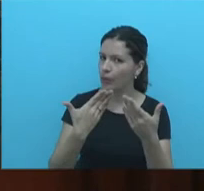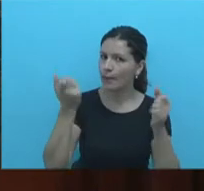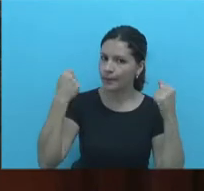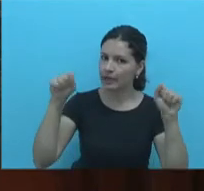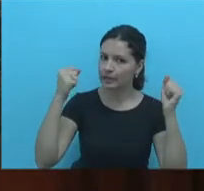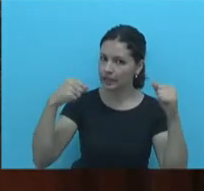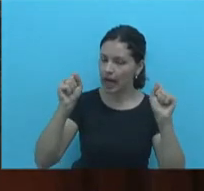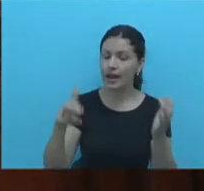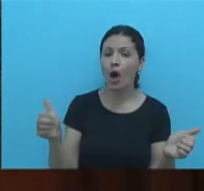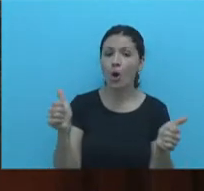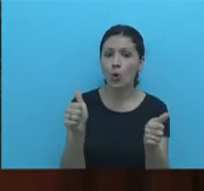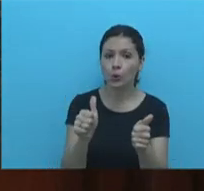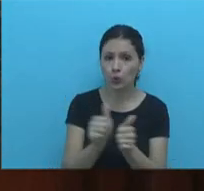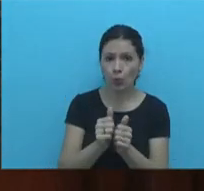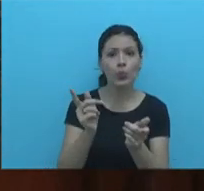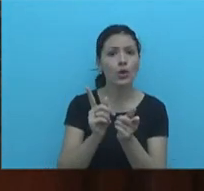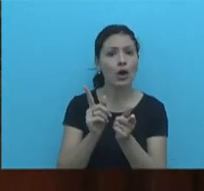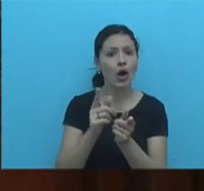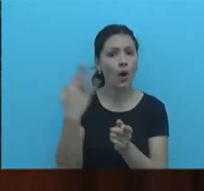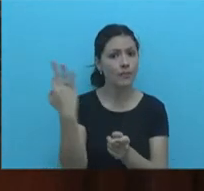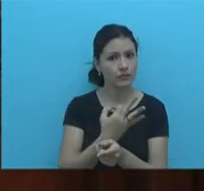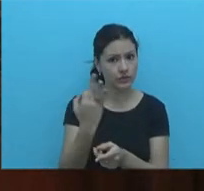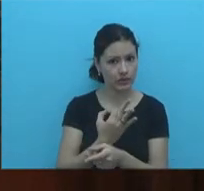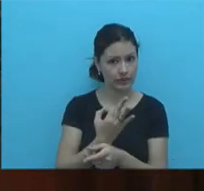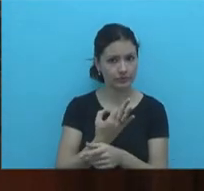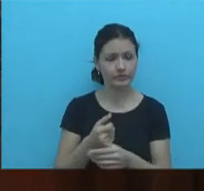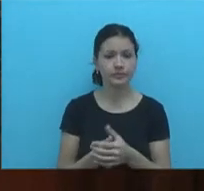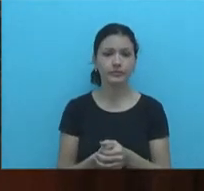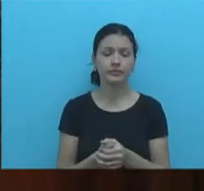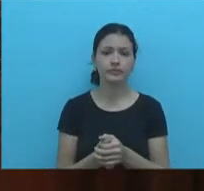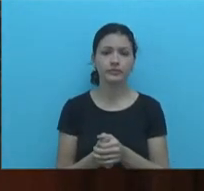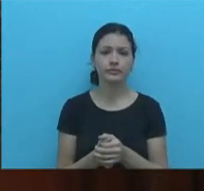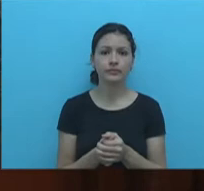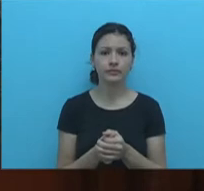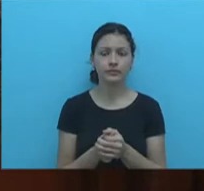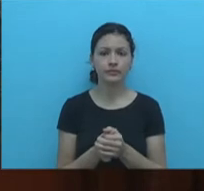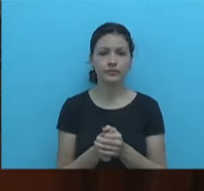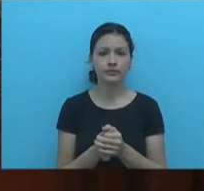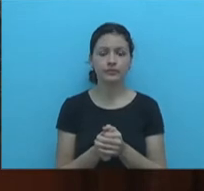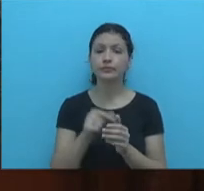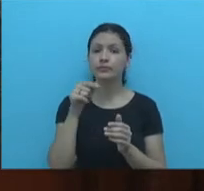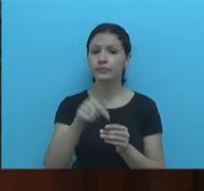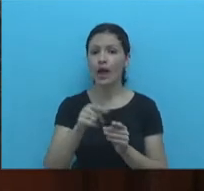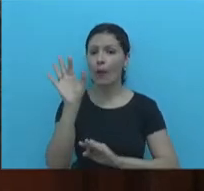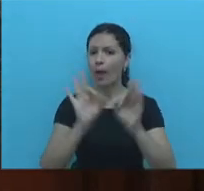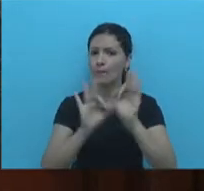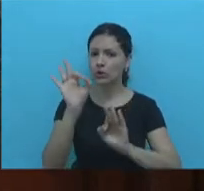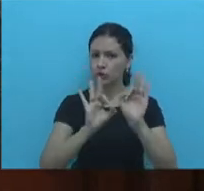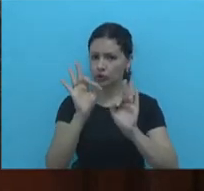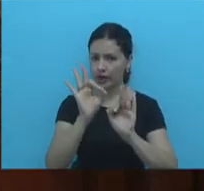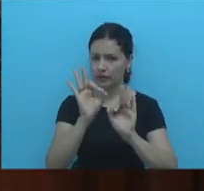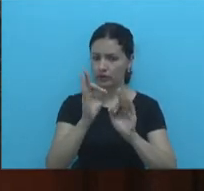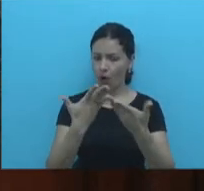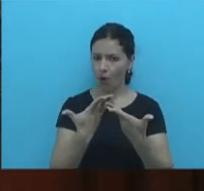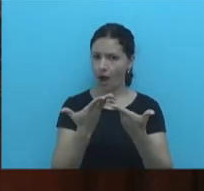de un profesional en el área en los talleres provinciales. Artículo séptimo. A través de este proyecto se les brindará a los